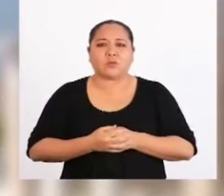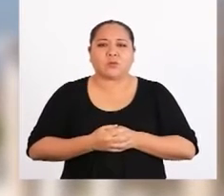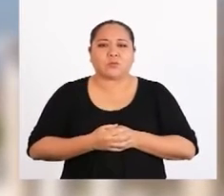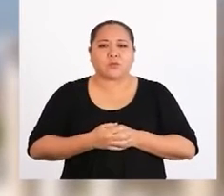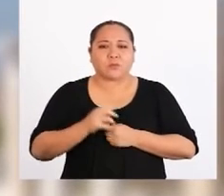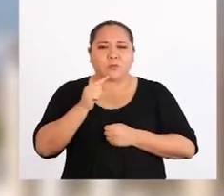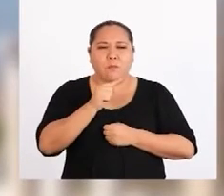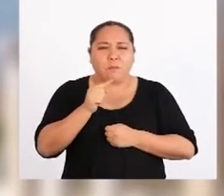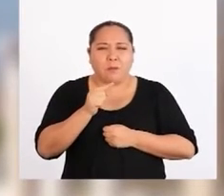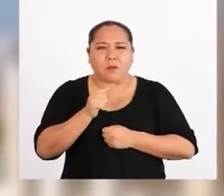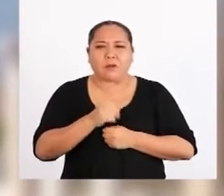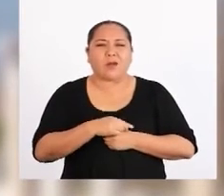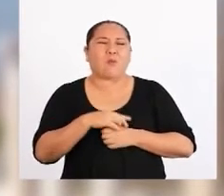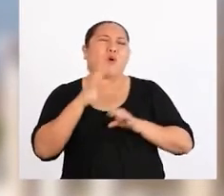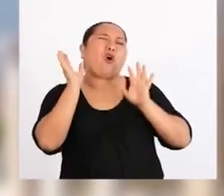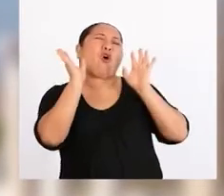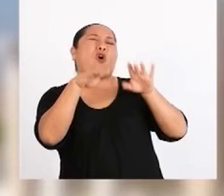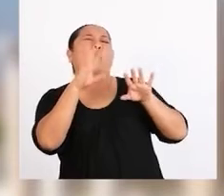Para